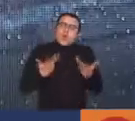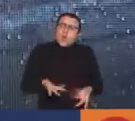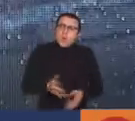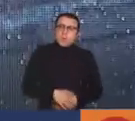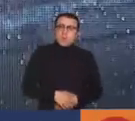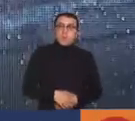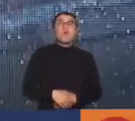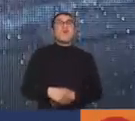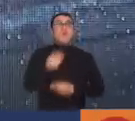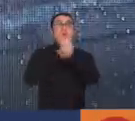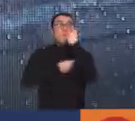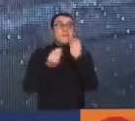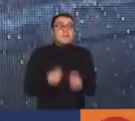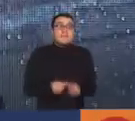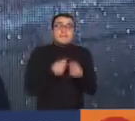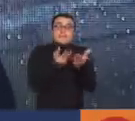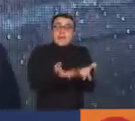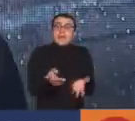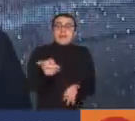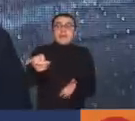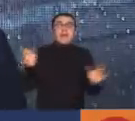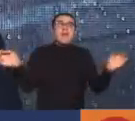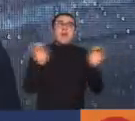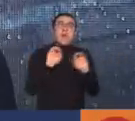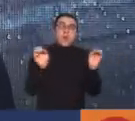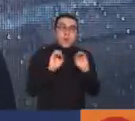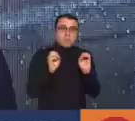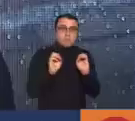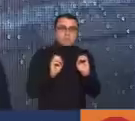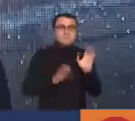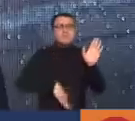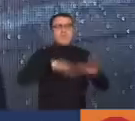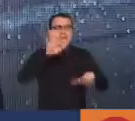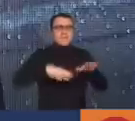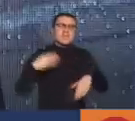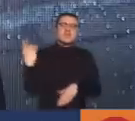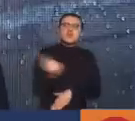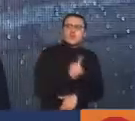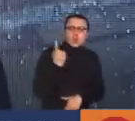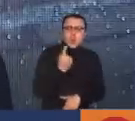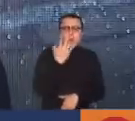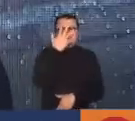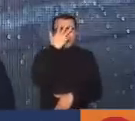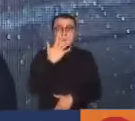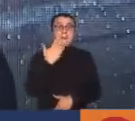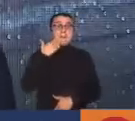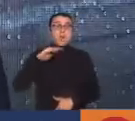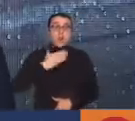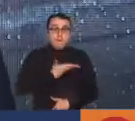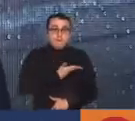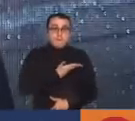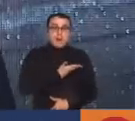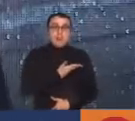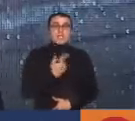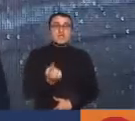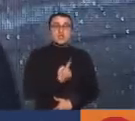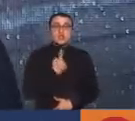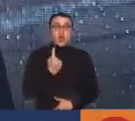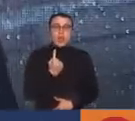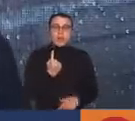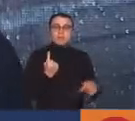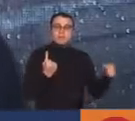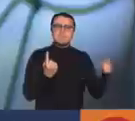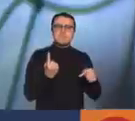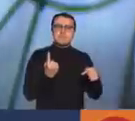no hay comida ni para ella ni para el bebé, muchas veces sola, porque la mujer mamá sola se ha